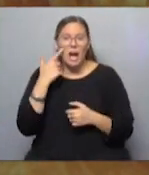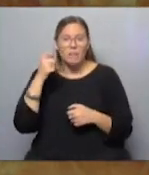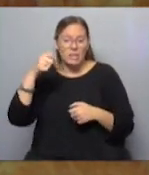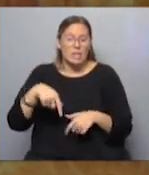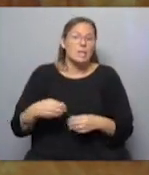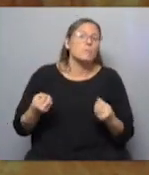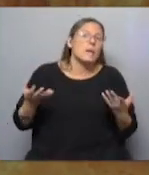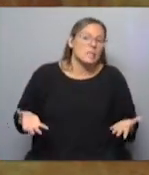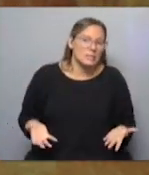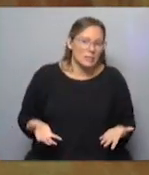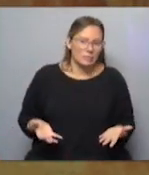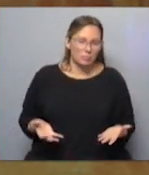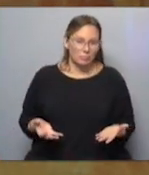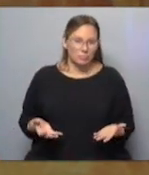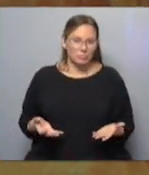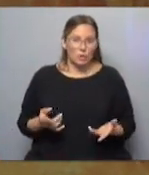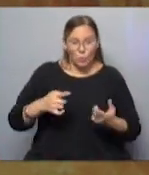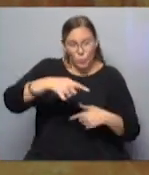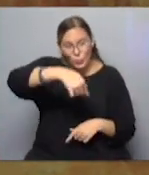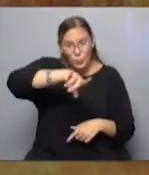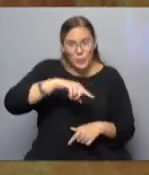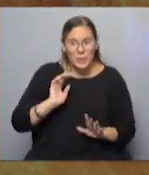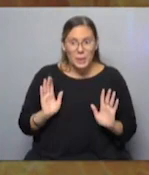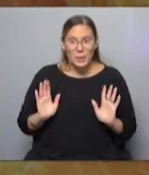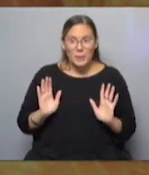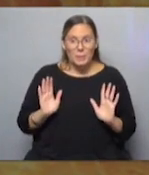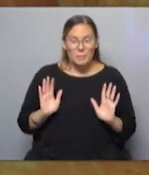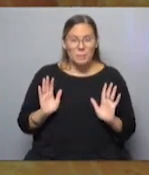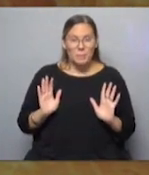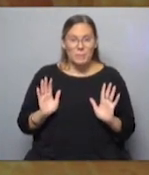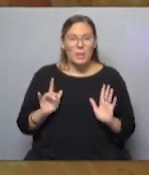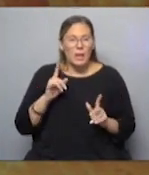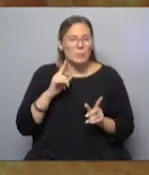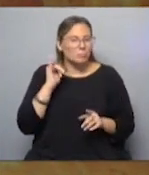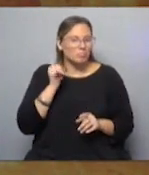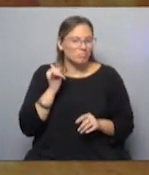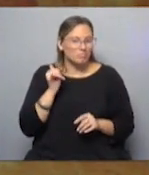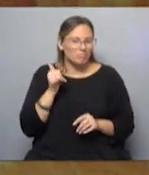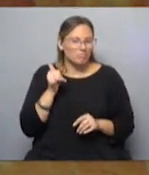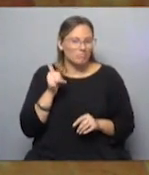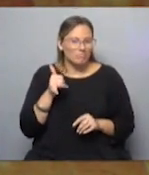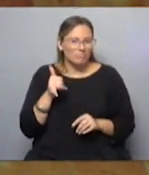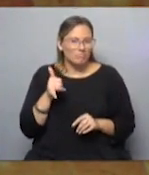pasa con ustedes esperaban pero si este